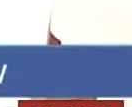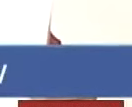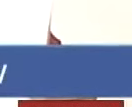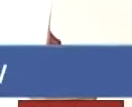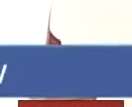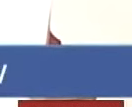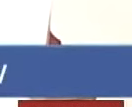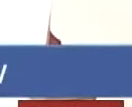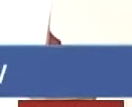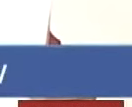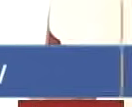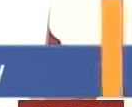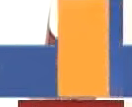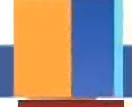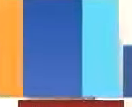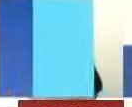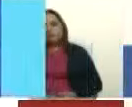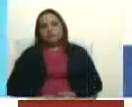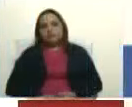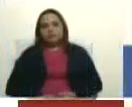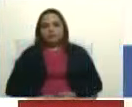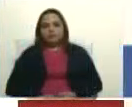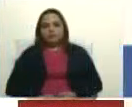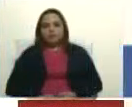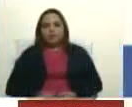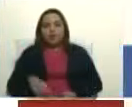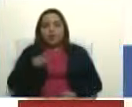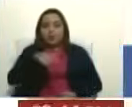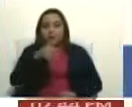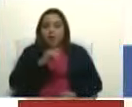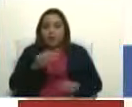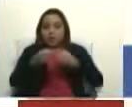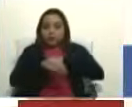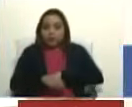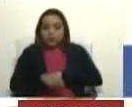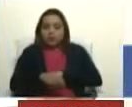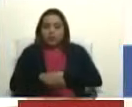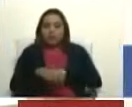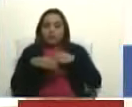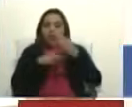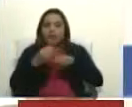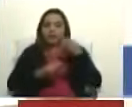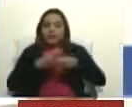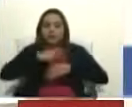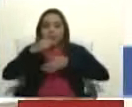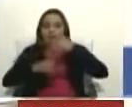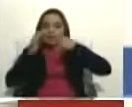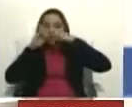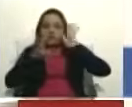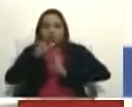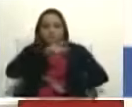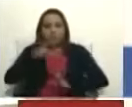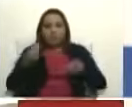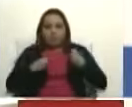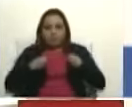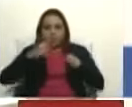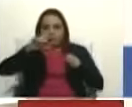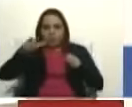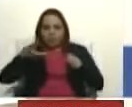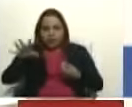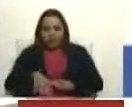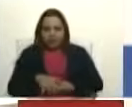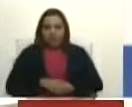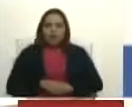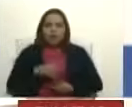plan acelerado para la atención integral a la población actual y futura de este territorio, que incluya, entre otros,